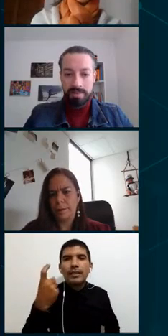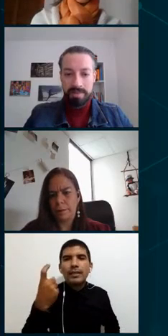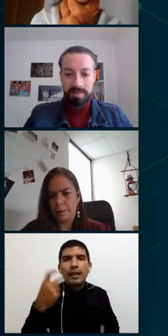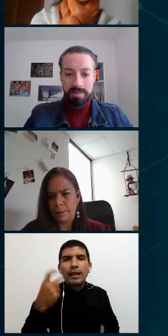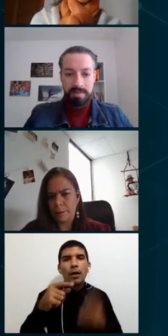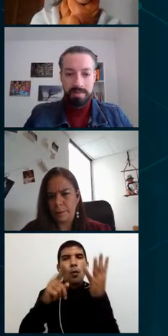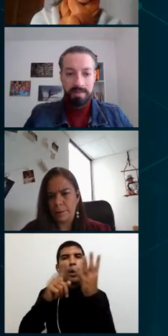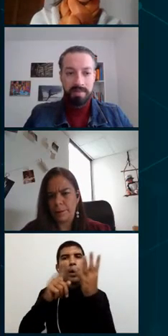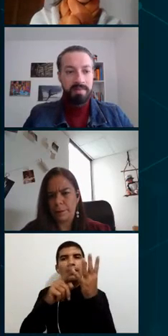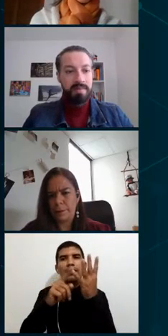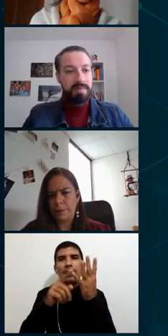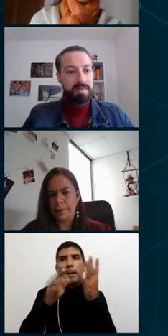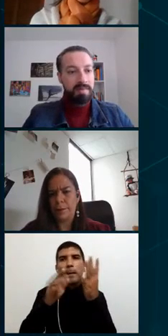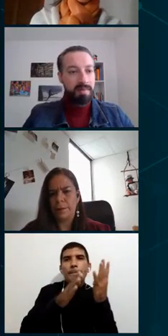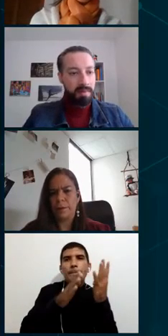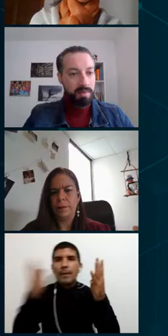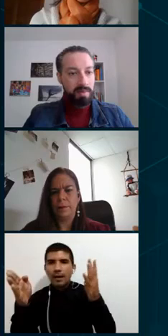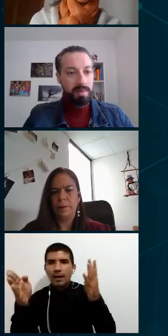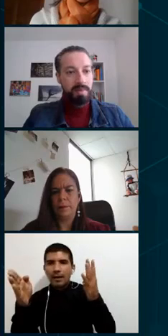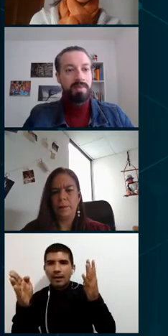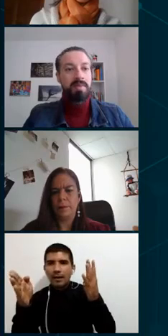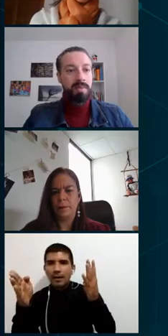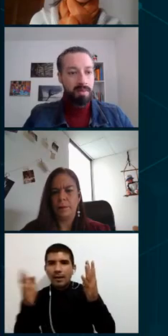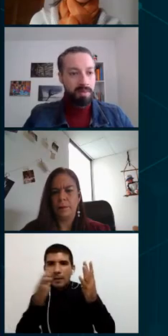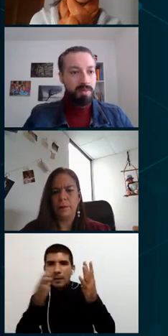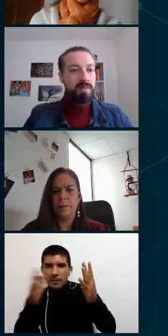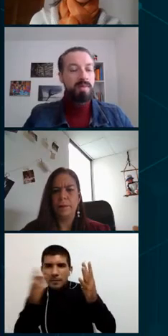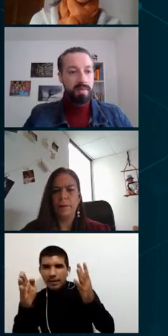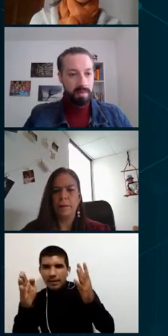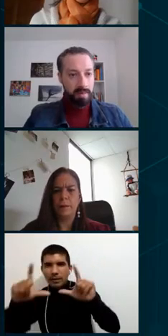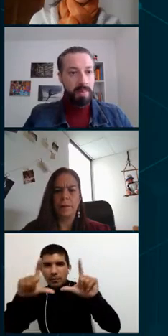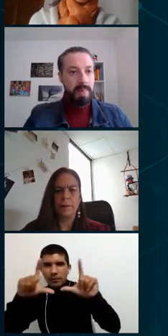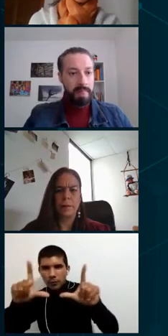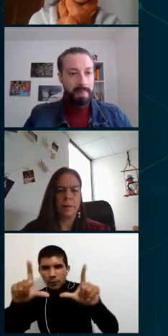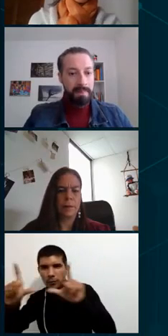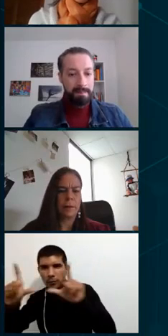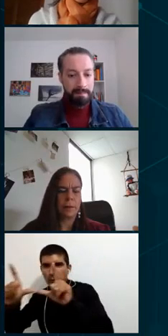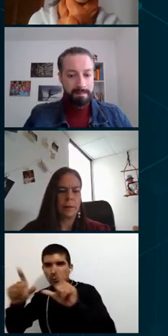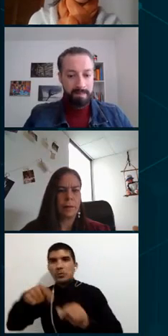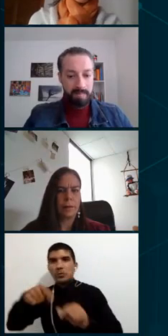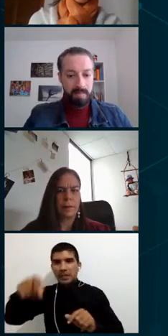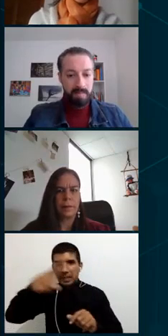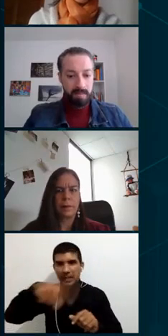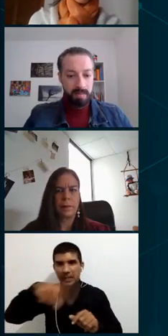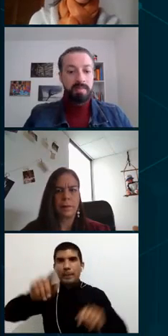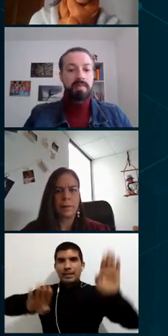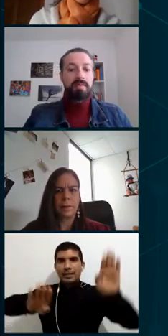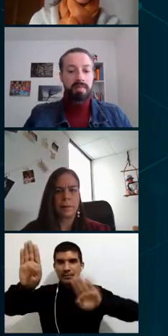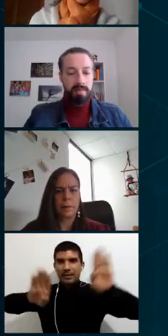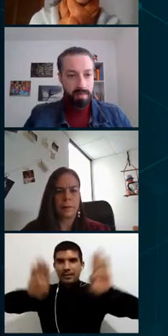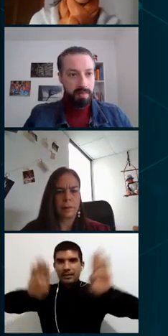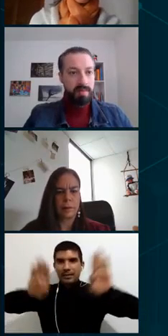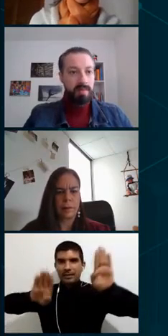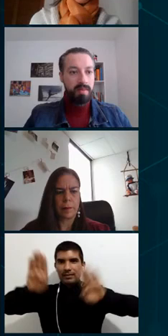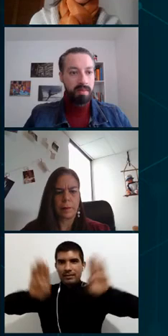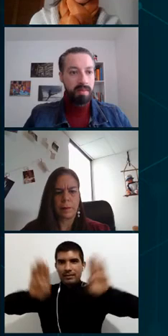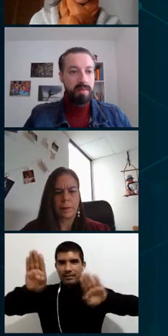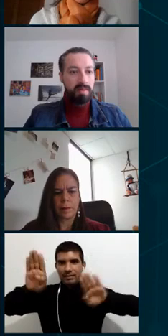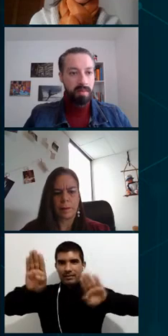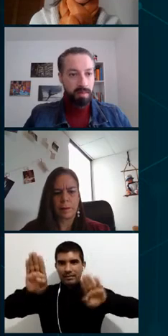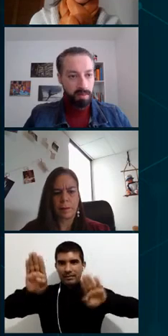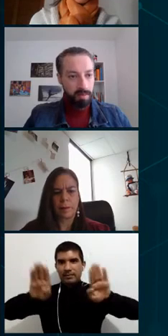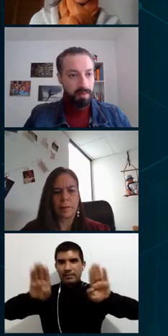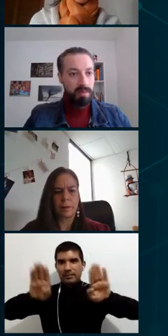mamá. ¿Qué tal, Andrés, siguiendo con el ejercicio anterior de ideas que teníamos, si un próximo paso sería